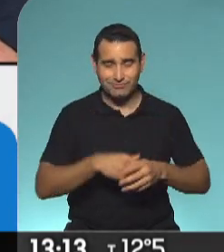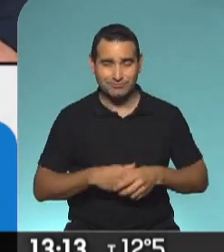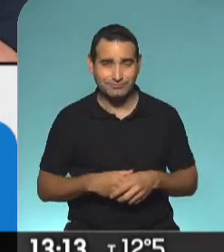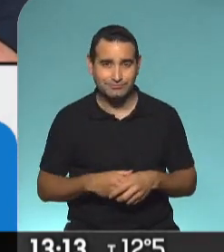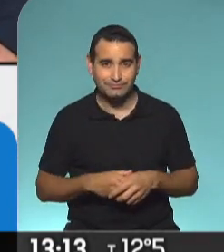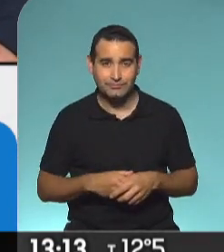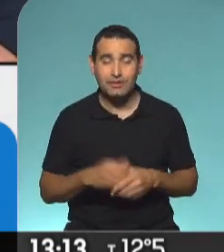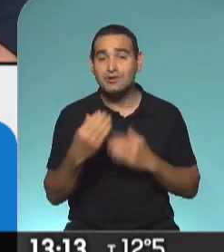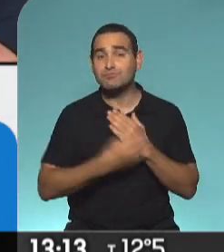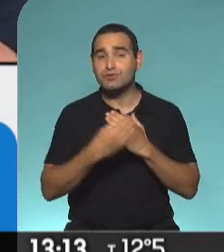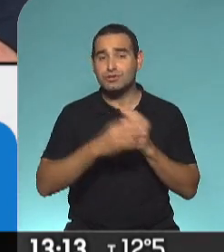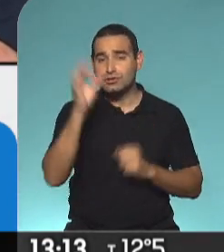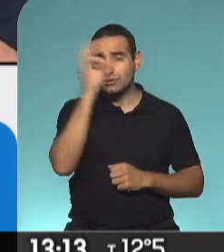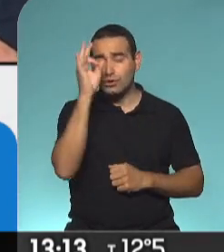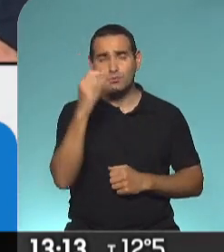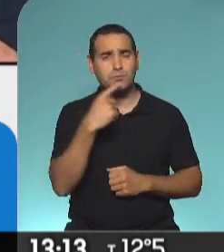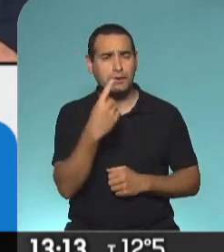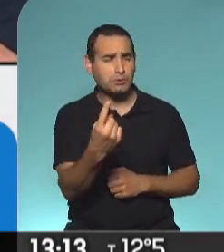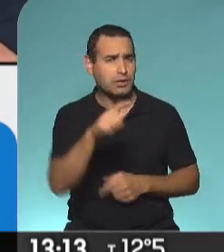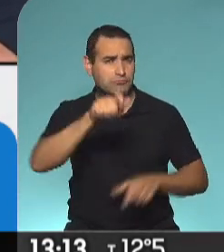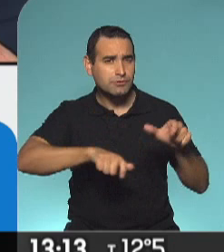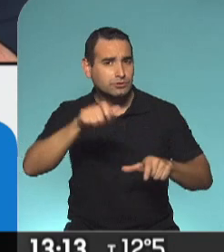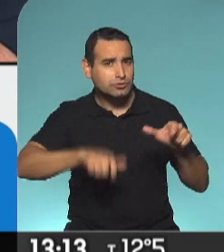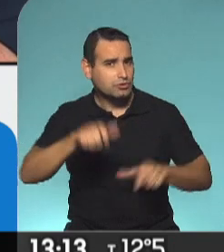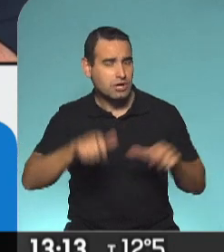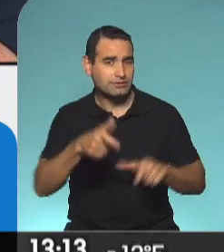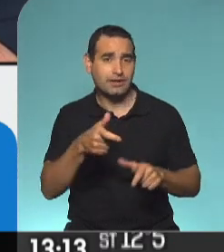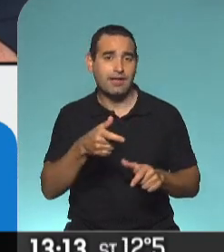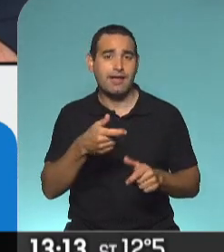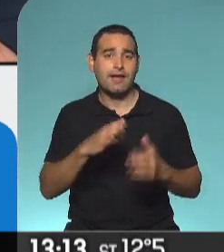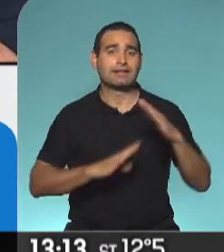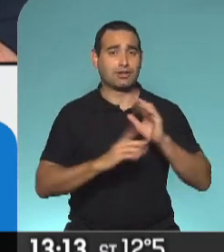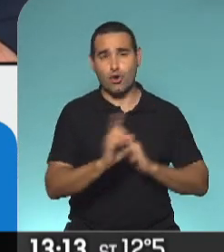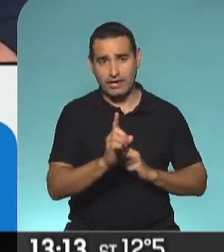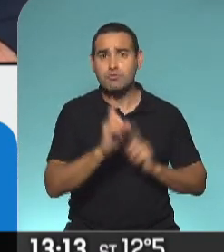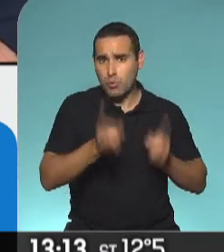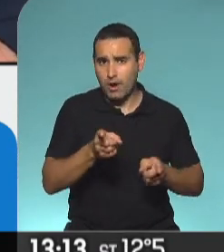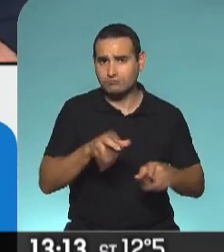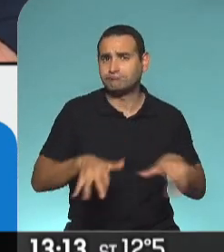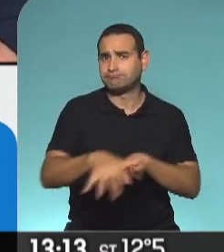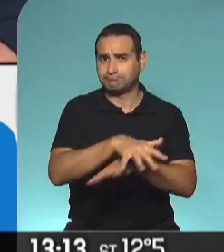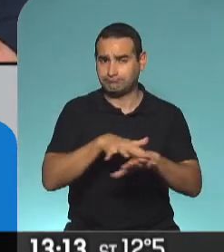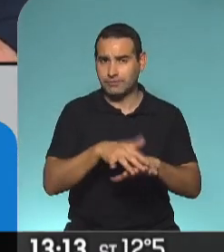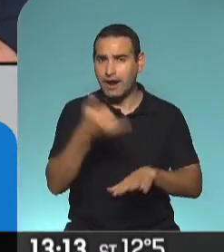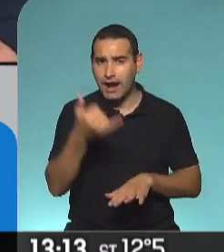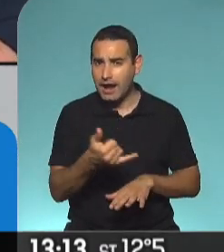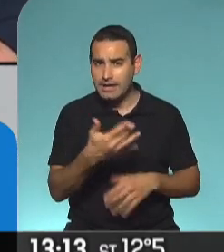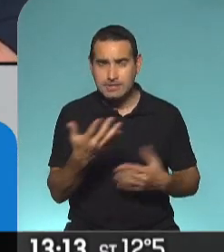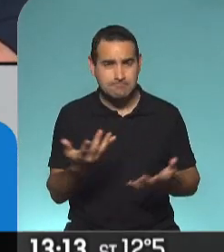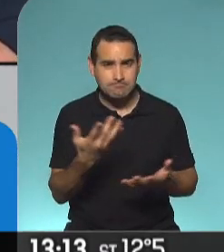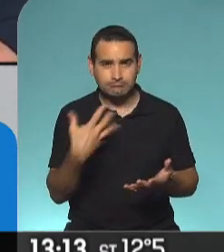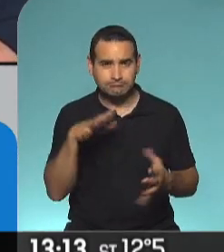ministro meoni consultarle que aquellas personas que no sean esenciales y que transiten justamente está previsto algún tipo de